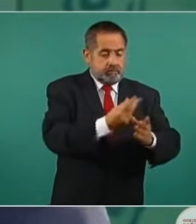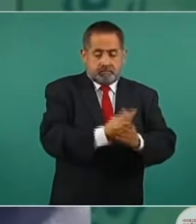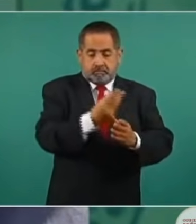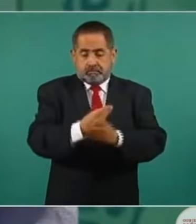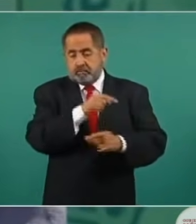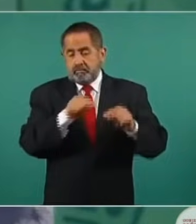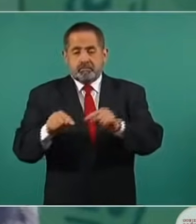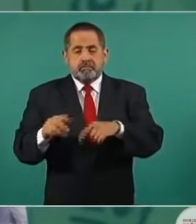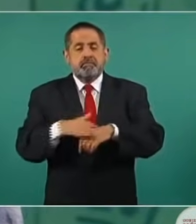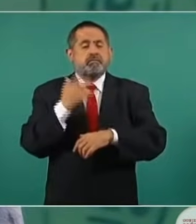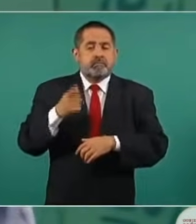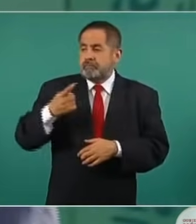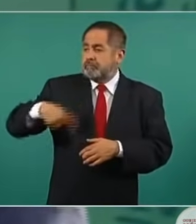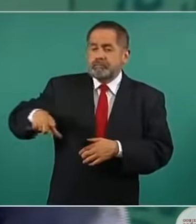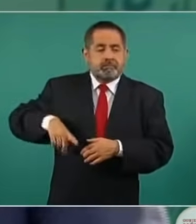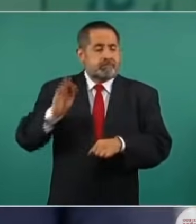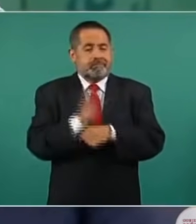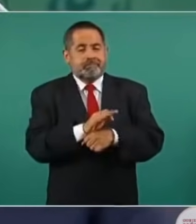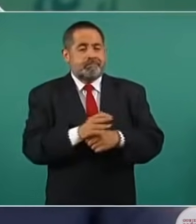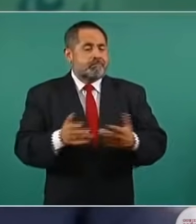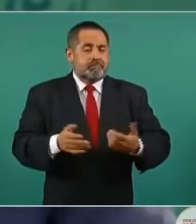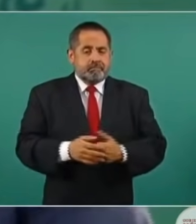porque había